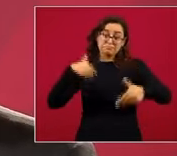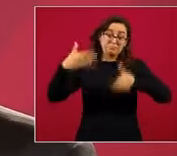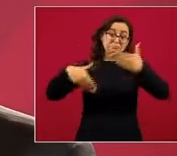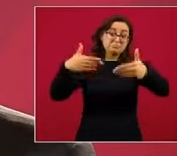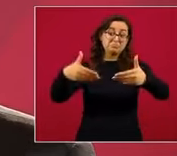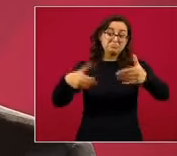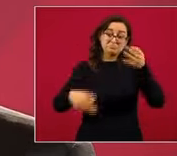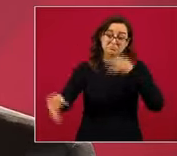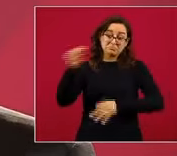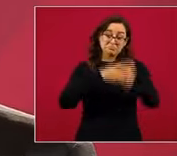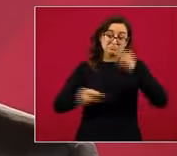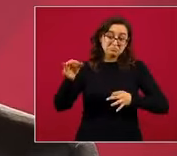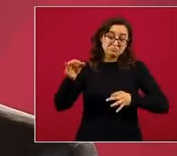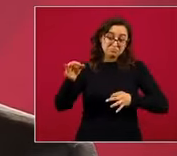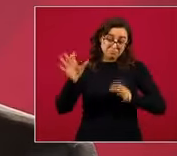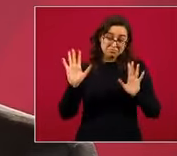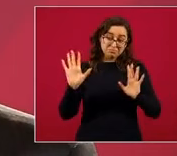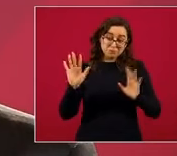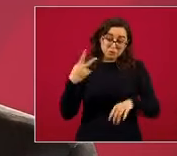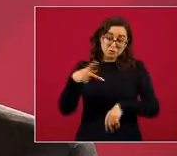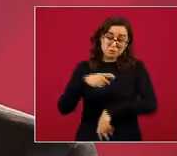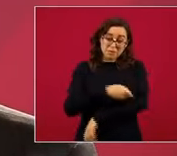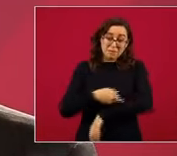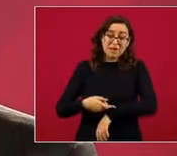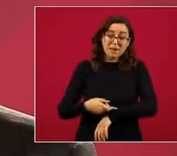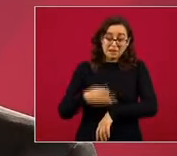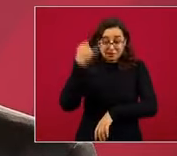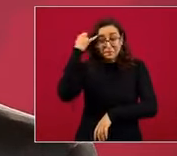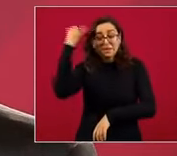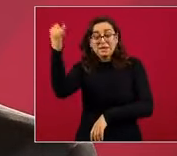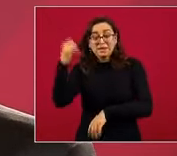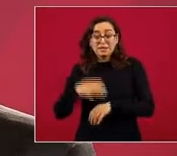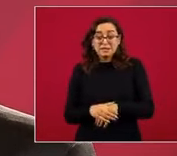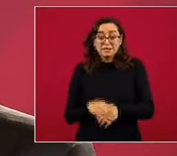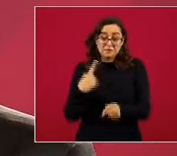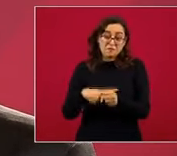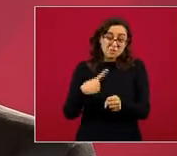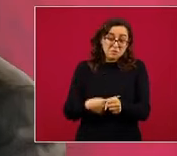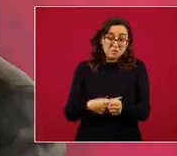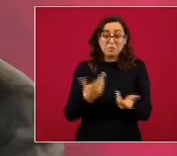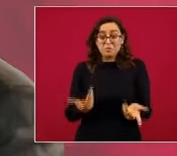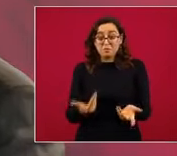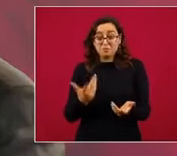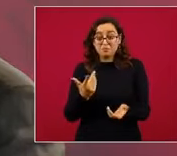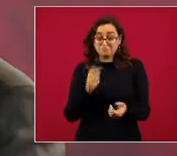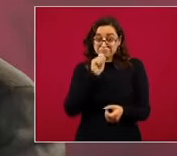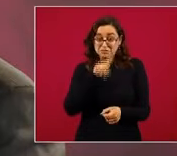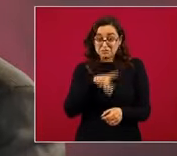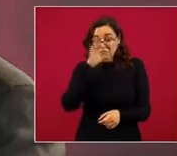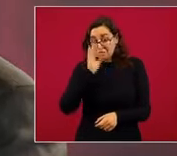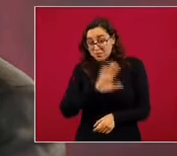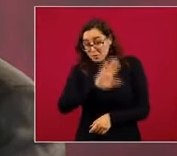llegue a un familiar suyo que tenga 60 años o enfermedades crónicas y también tenga un desenlace fatal.